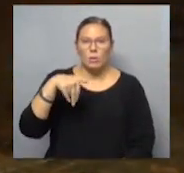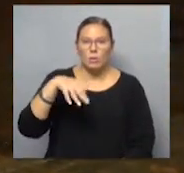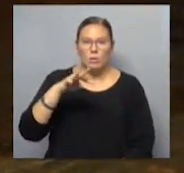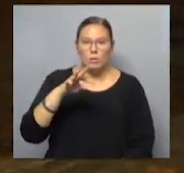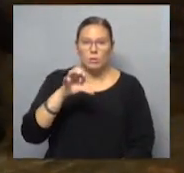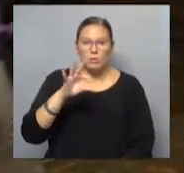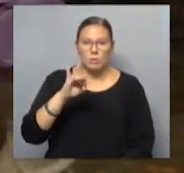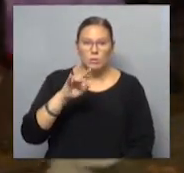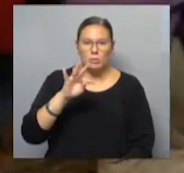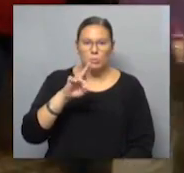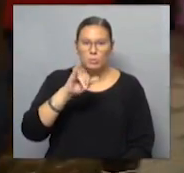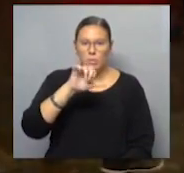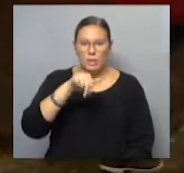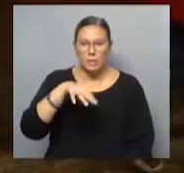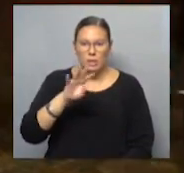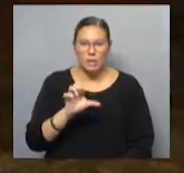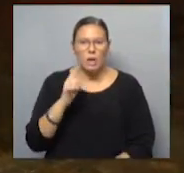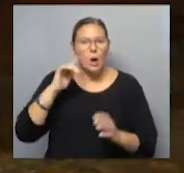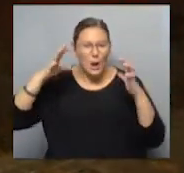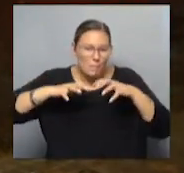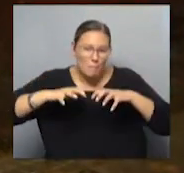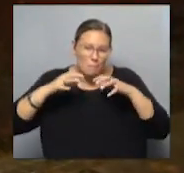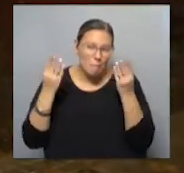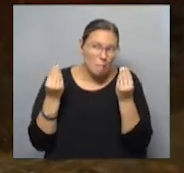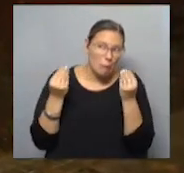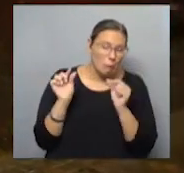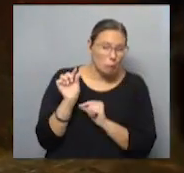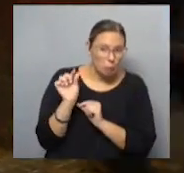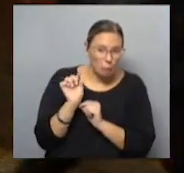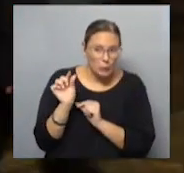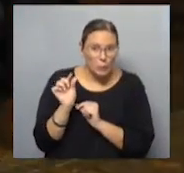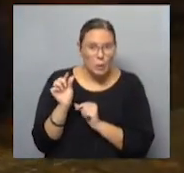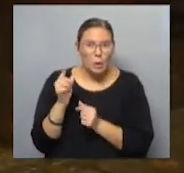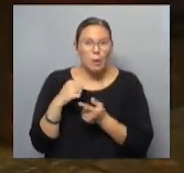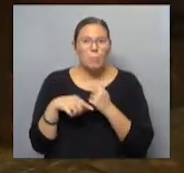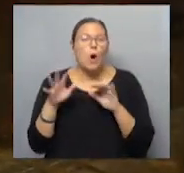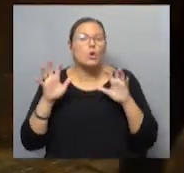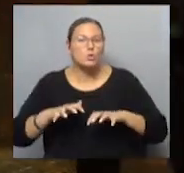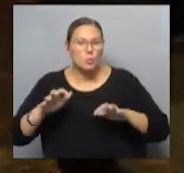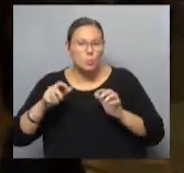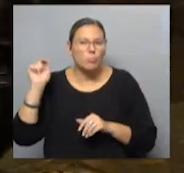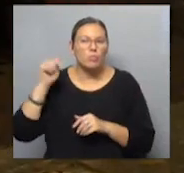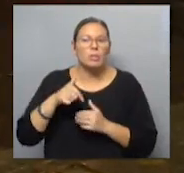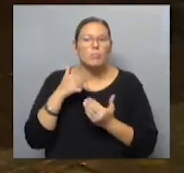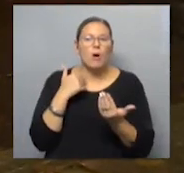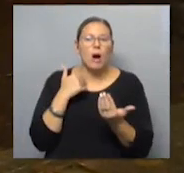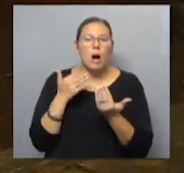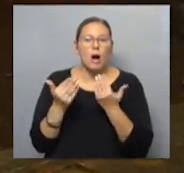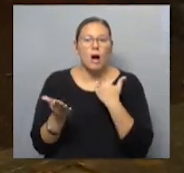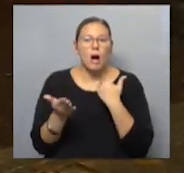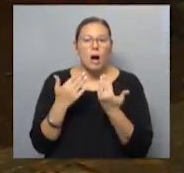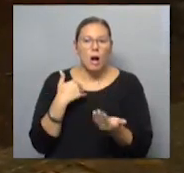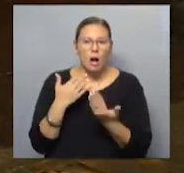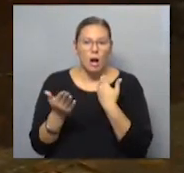Trueba. Nos estamos mojando un poquito y es por motivo de la lluvia que vinimos a hablar de algo